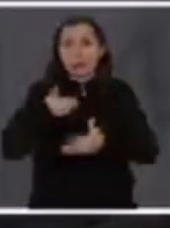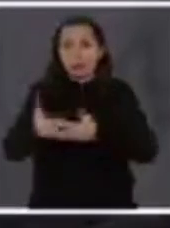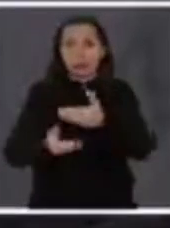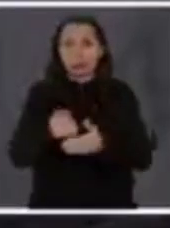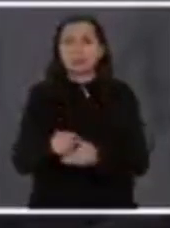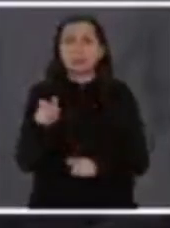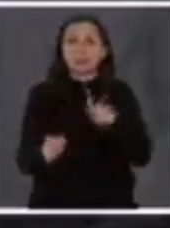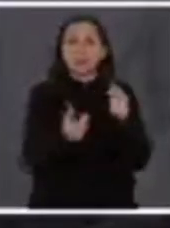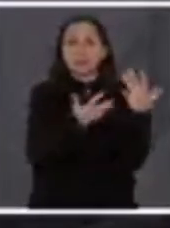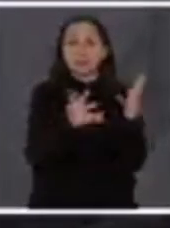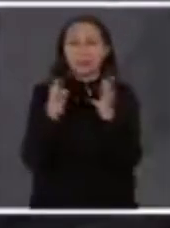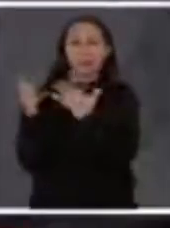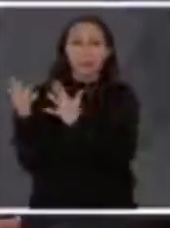generando.